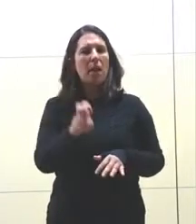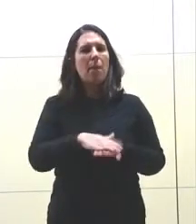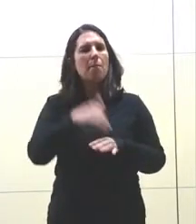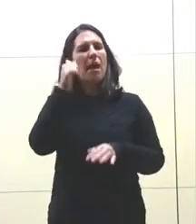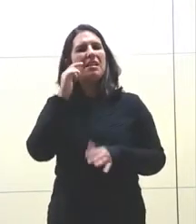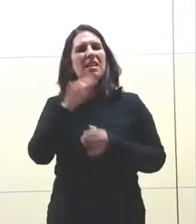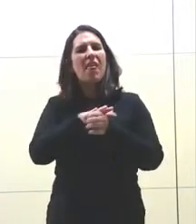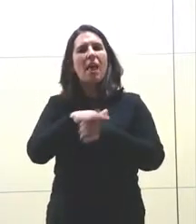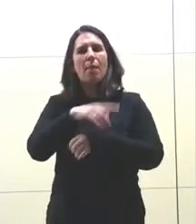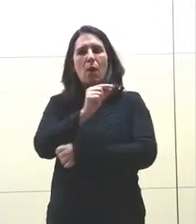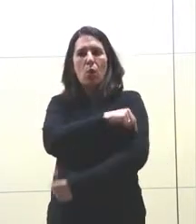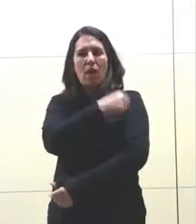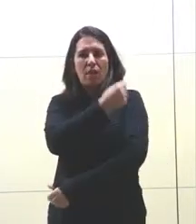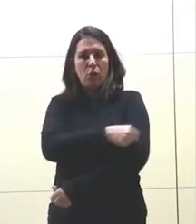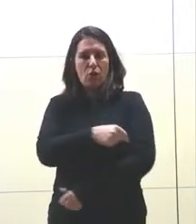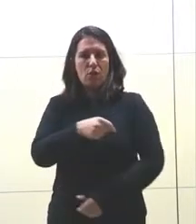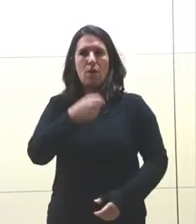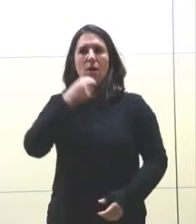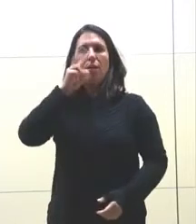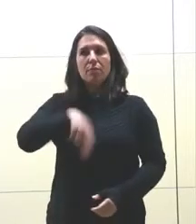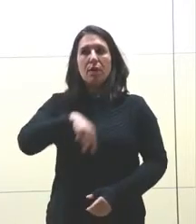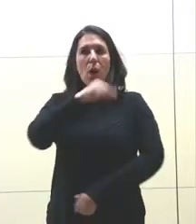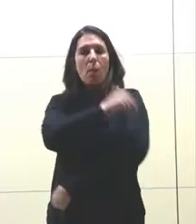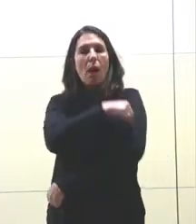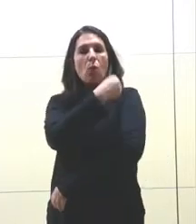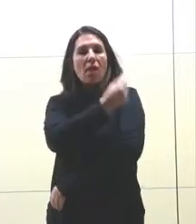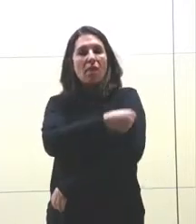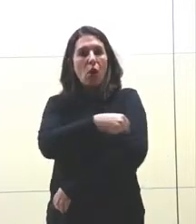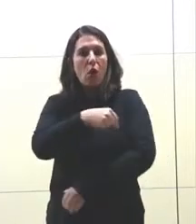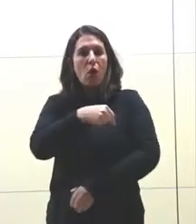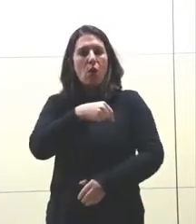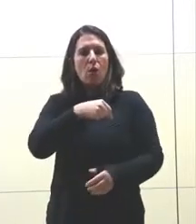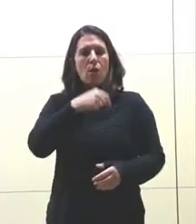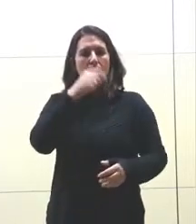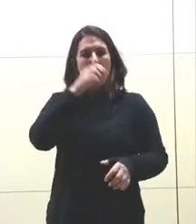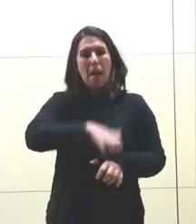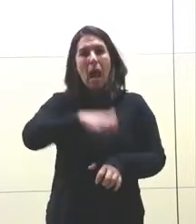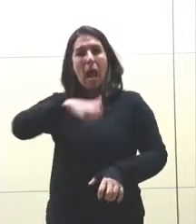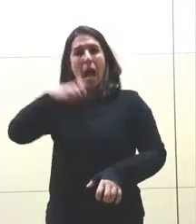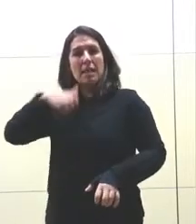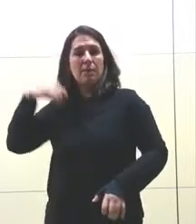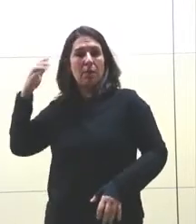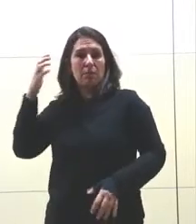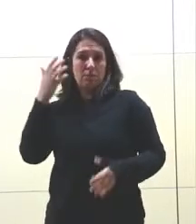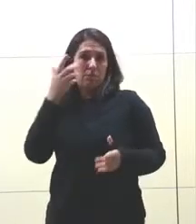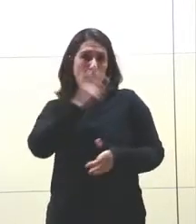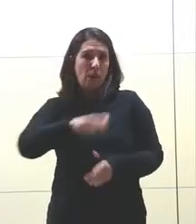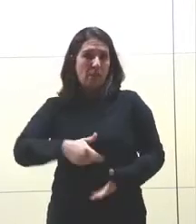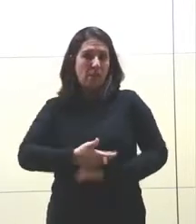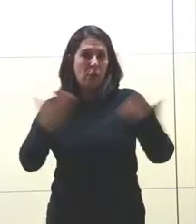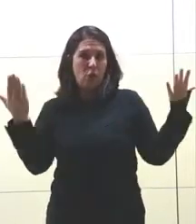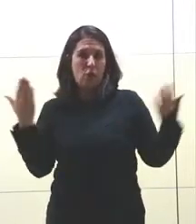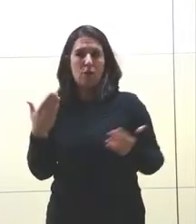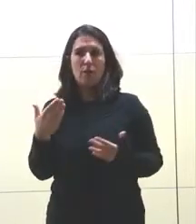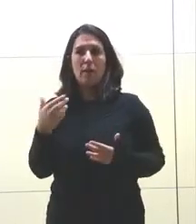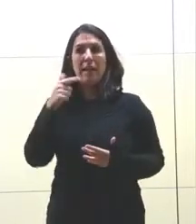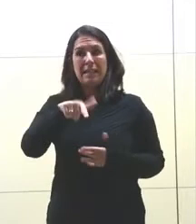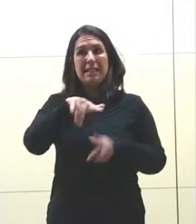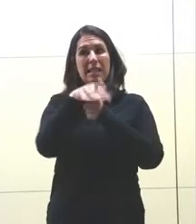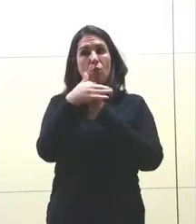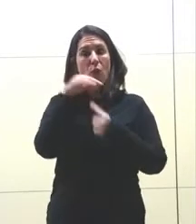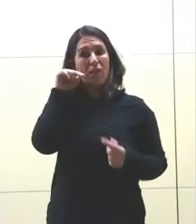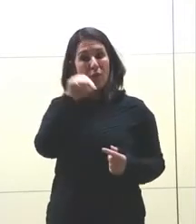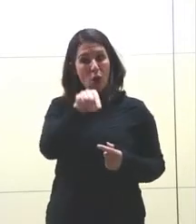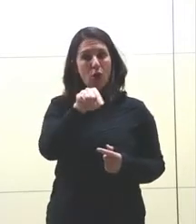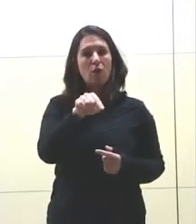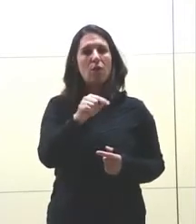vacunación. Cuando hay una vacunación masiva a la mayor parte de la población, pues en esa situación